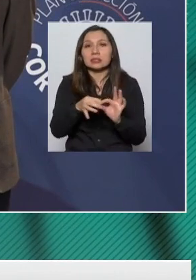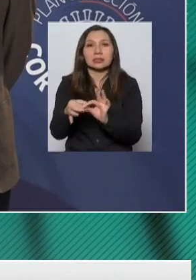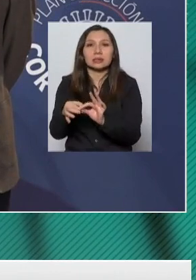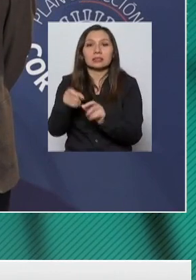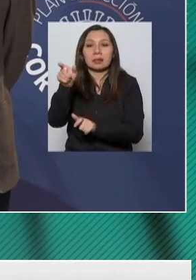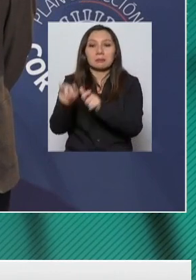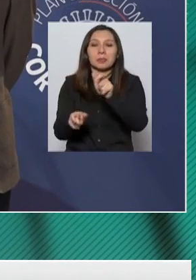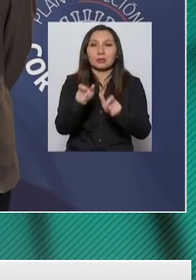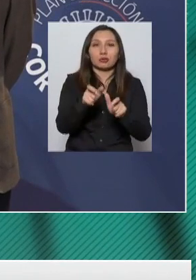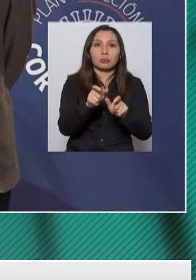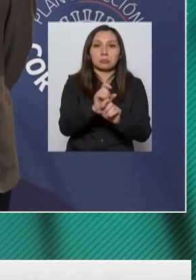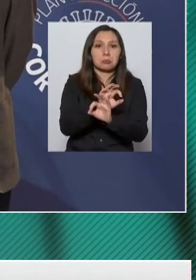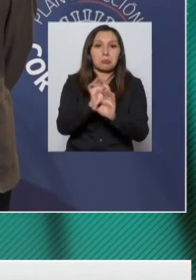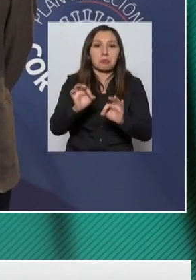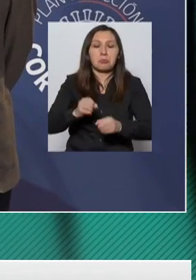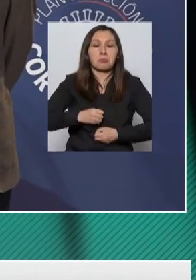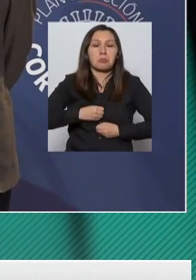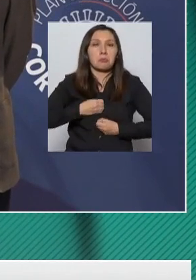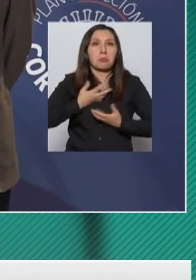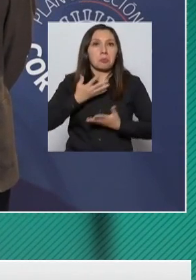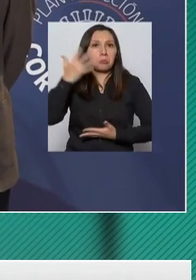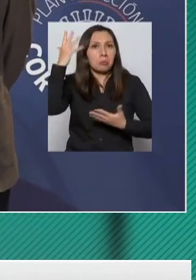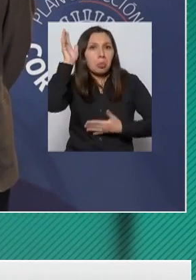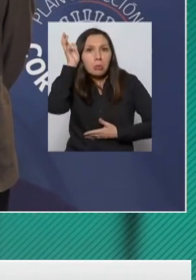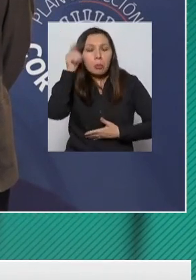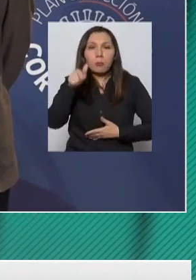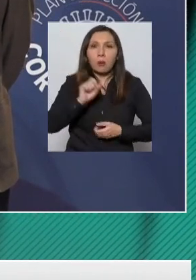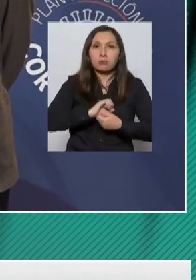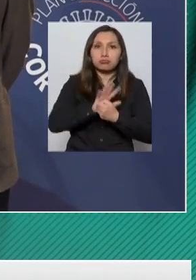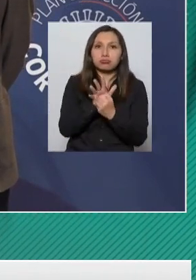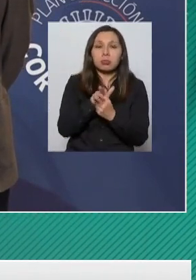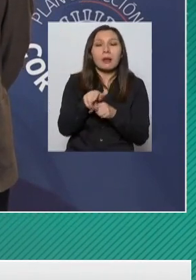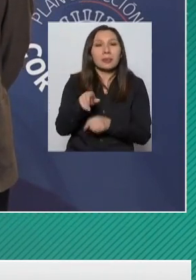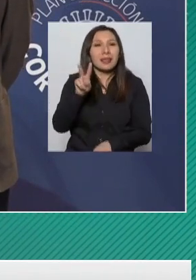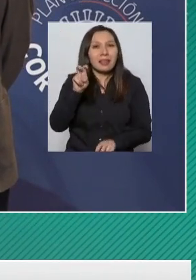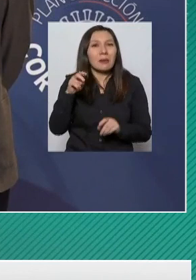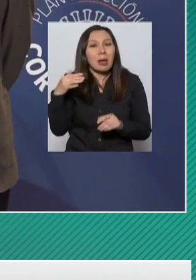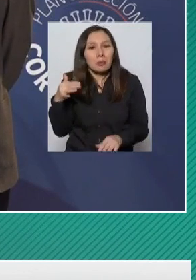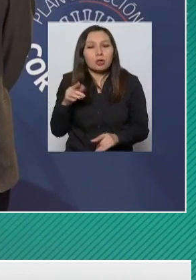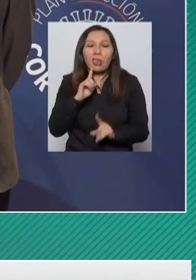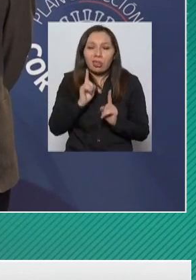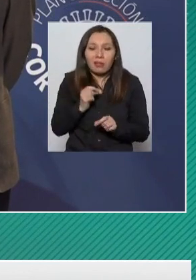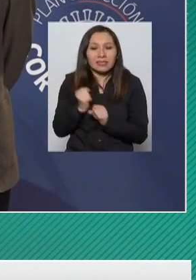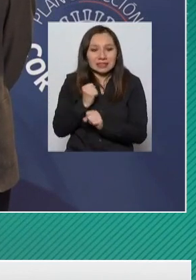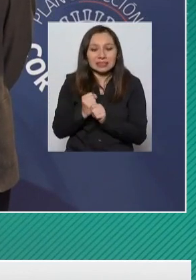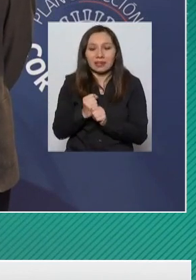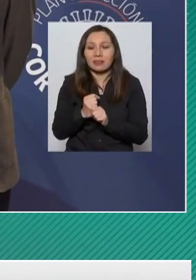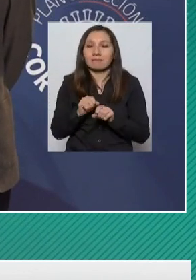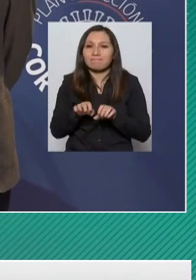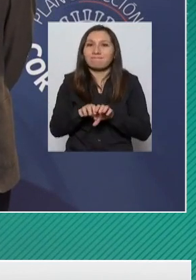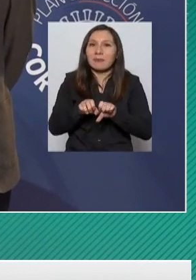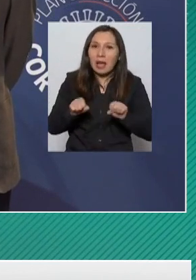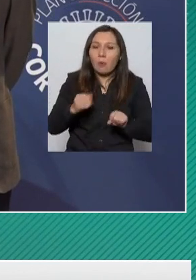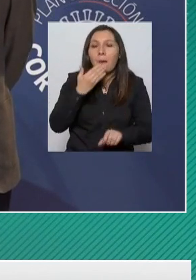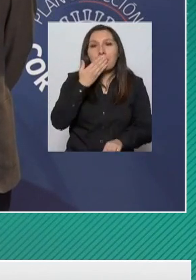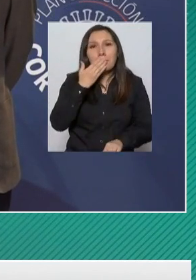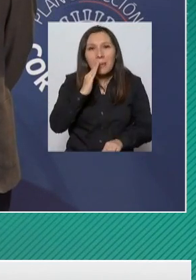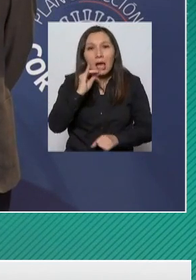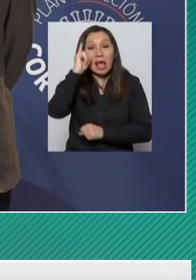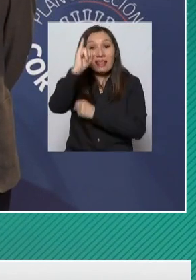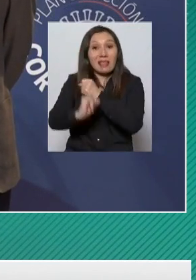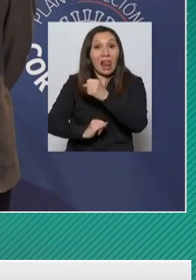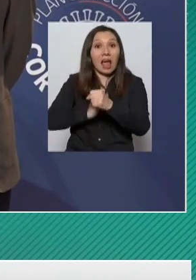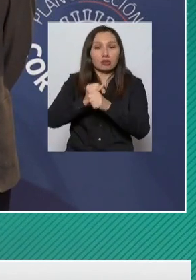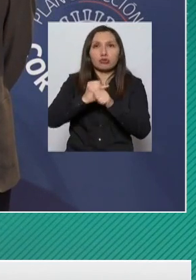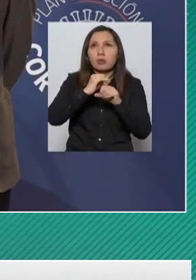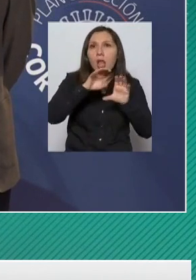pacientes que no presentaron síntomas pero creo creo que es un tema que tenemos que trabajar y llegar también a un acuerdo internacional